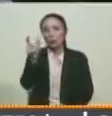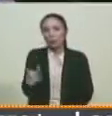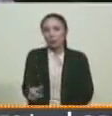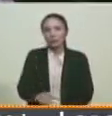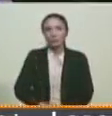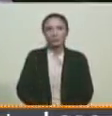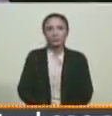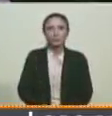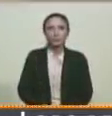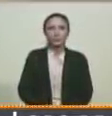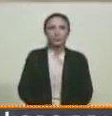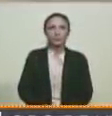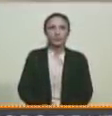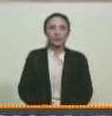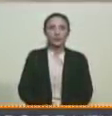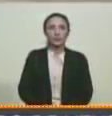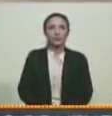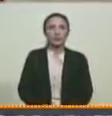Así es.